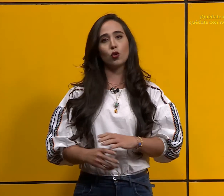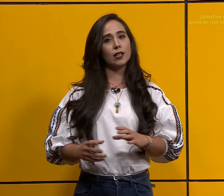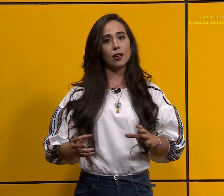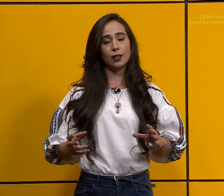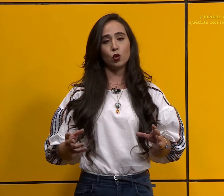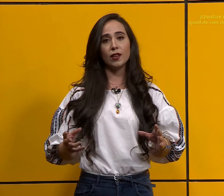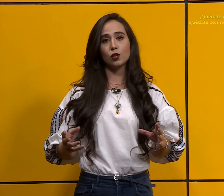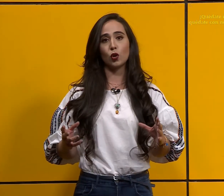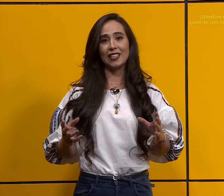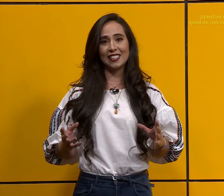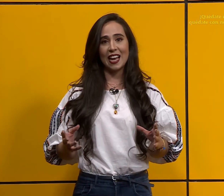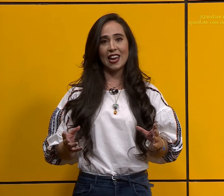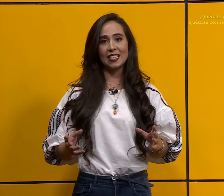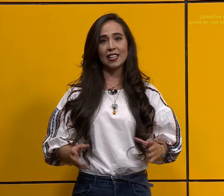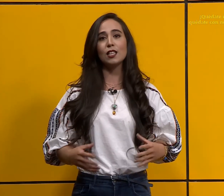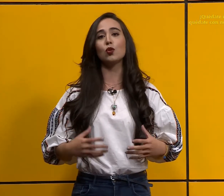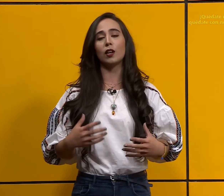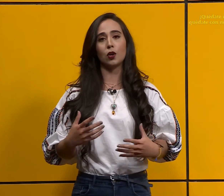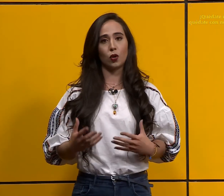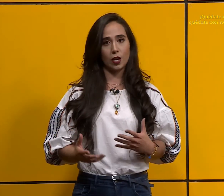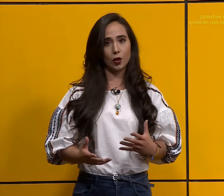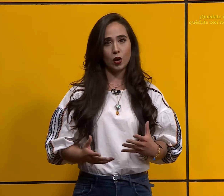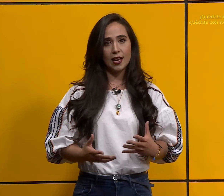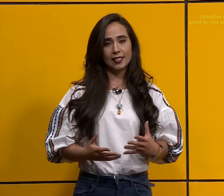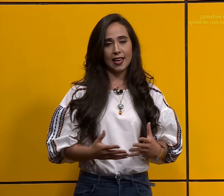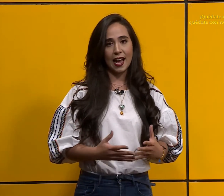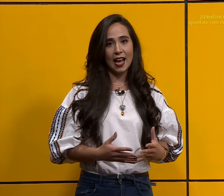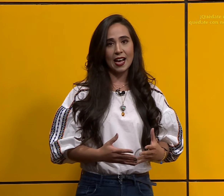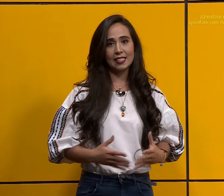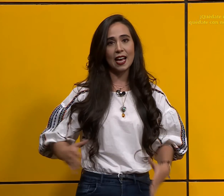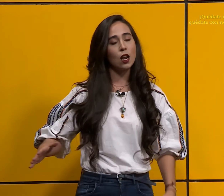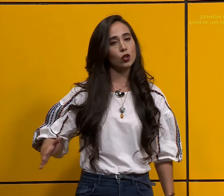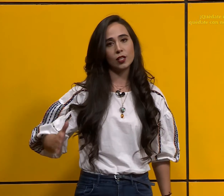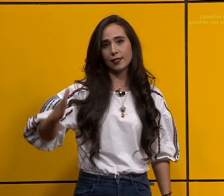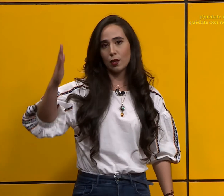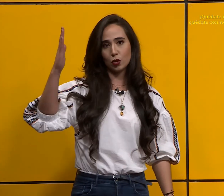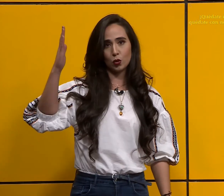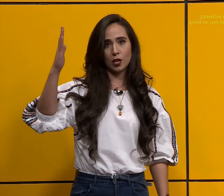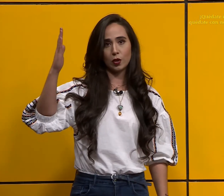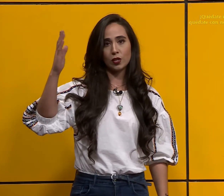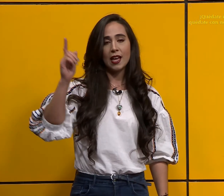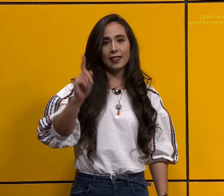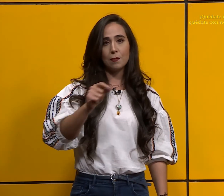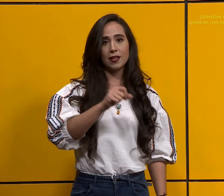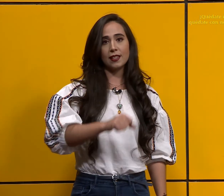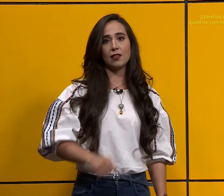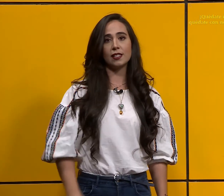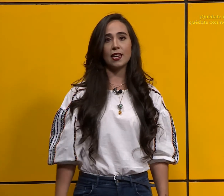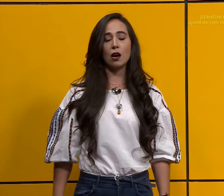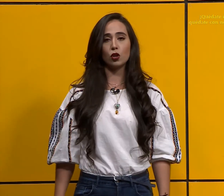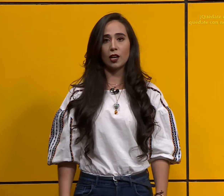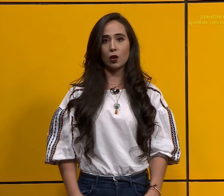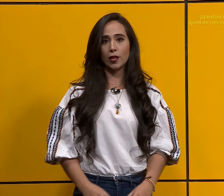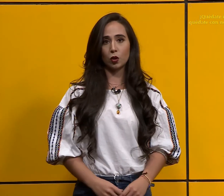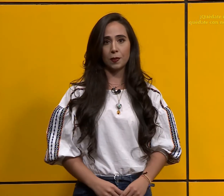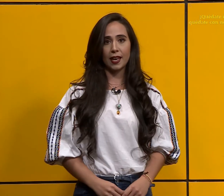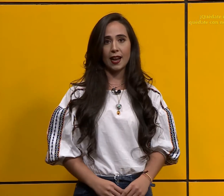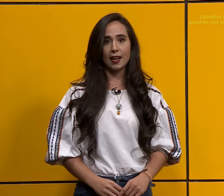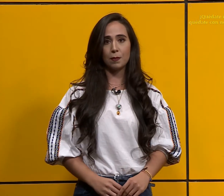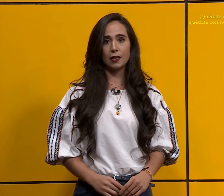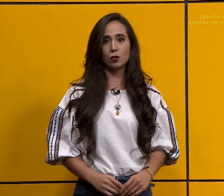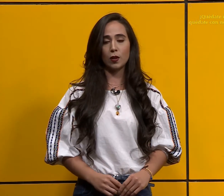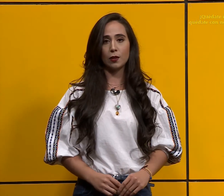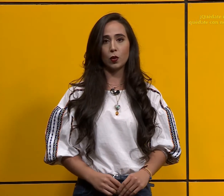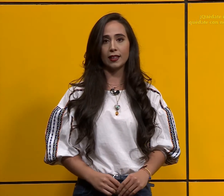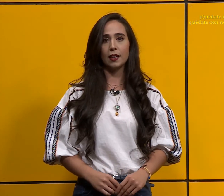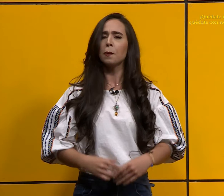manera lluvias torrenciales, y su recorrido será hacia los Estados Unidos. También se avecina otra onda